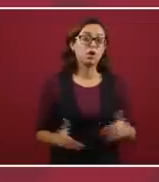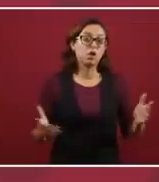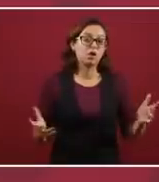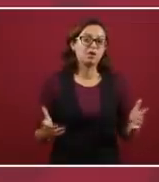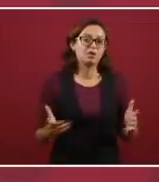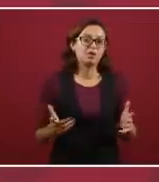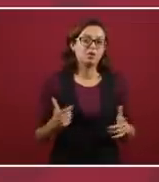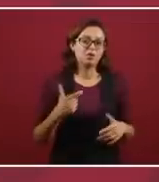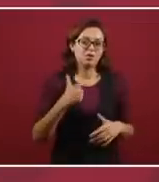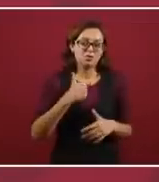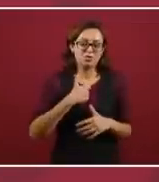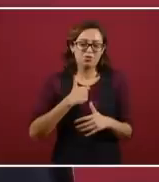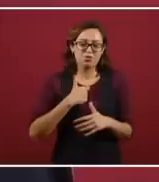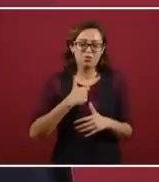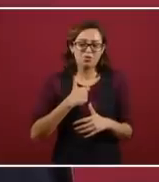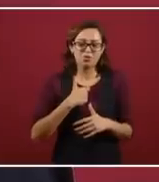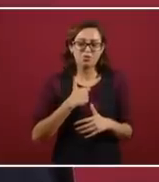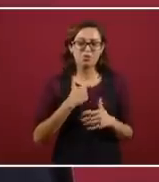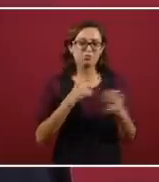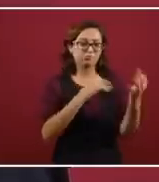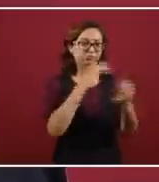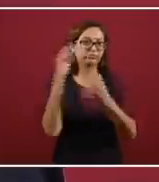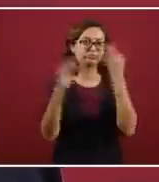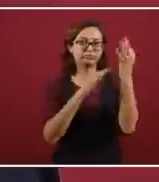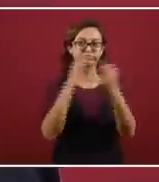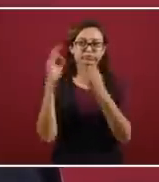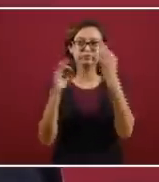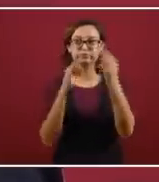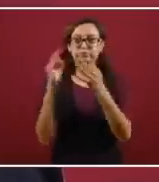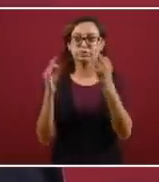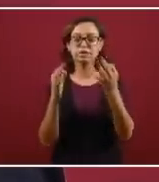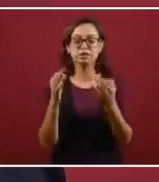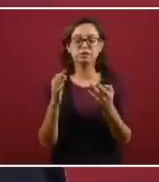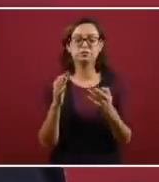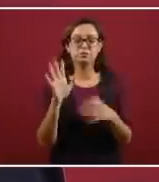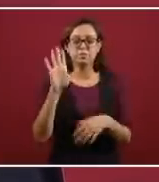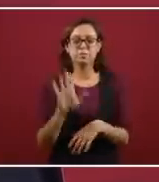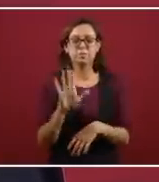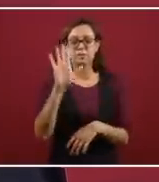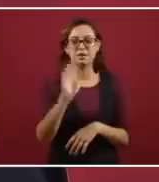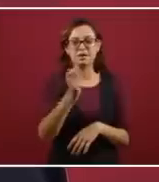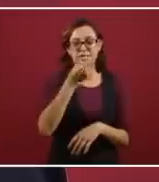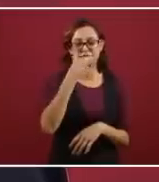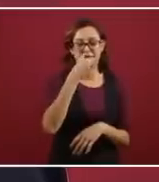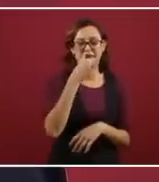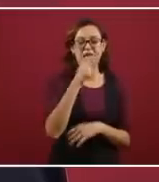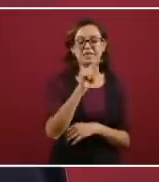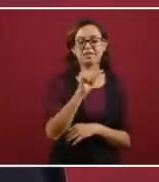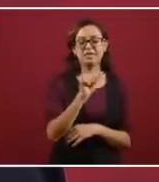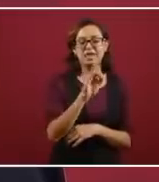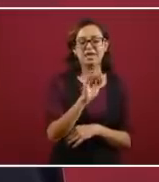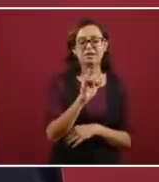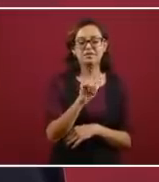propaganda a un medicamento, pero para que se entienda mejor, no es un tafil.